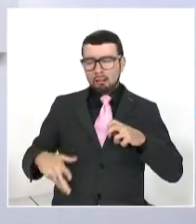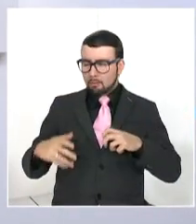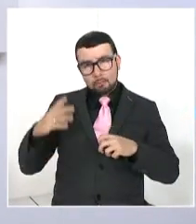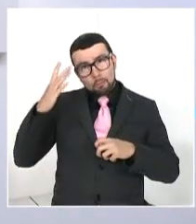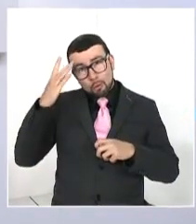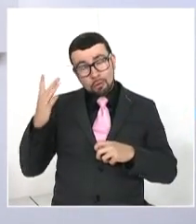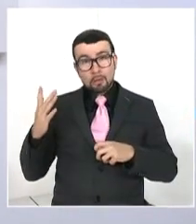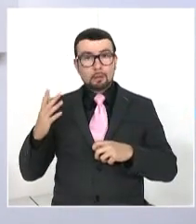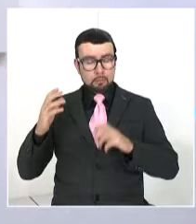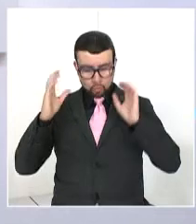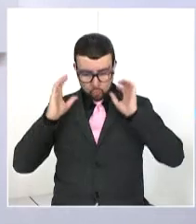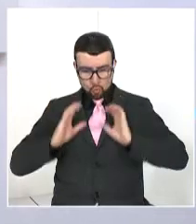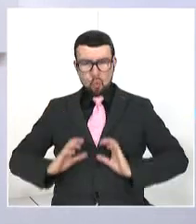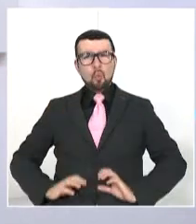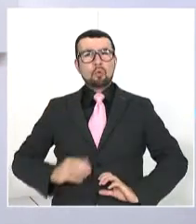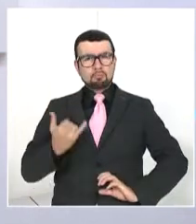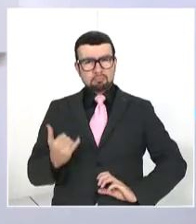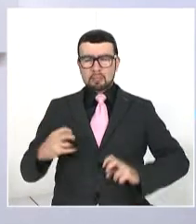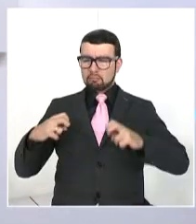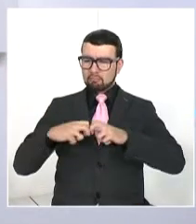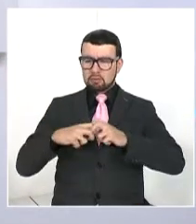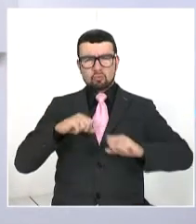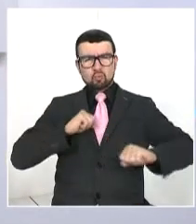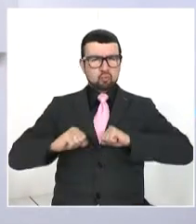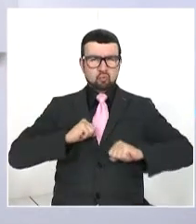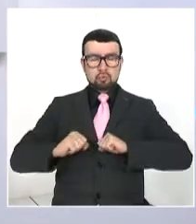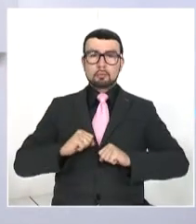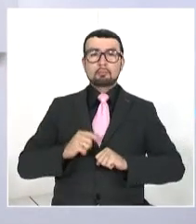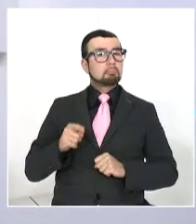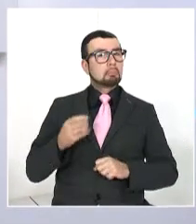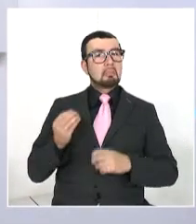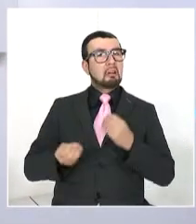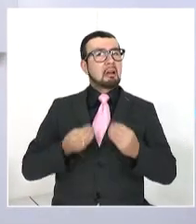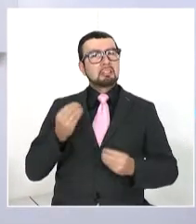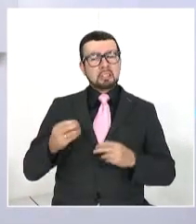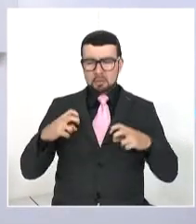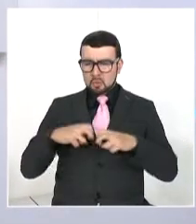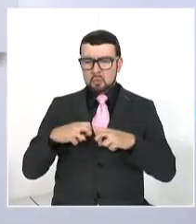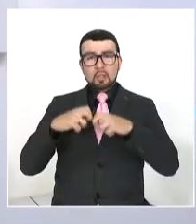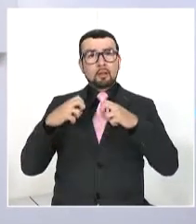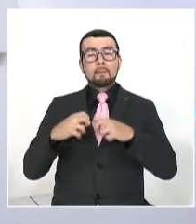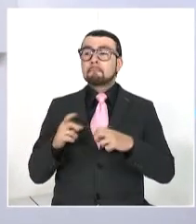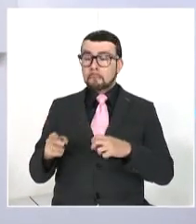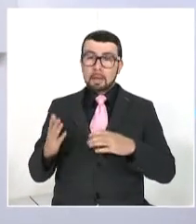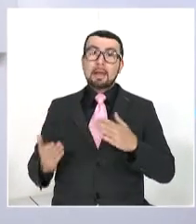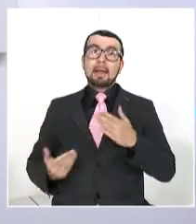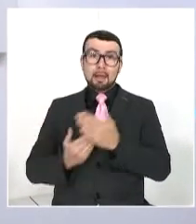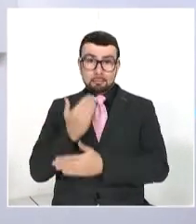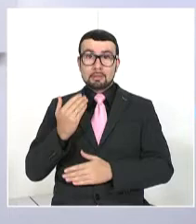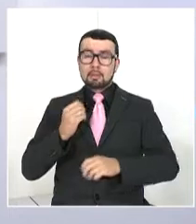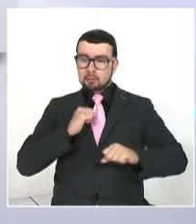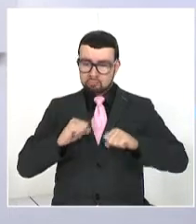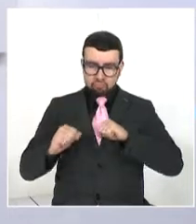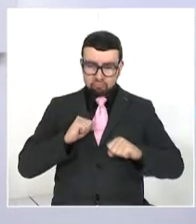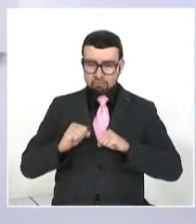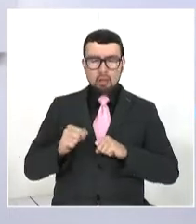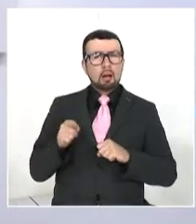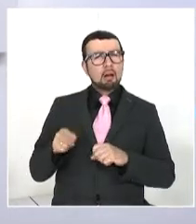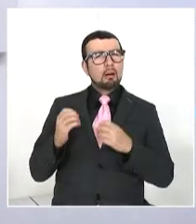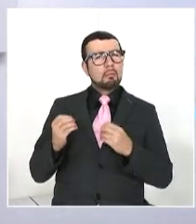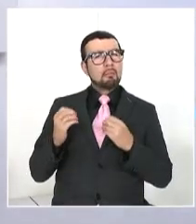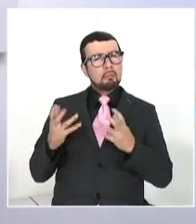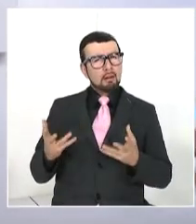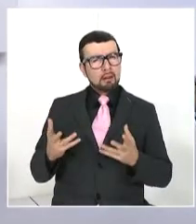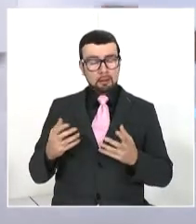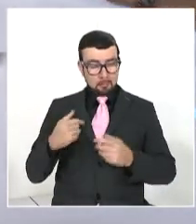nosotros somos energía. ¿Y qué hacemos con esa energía? Comenzar a estimularla para que ese mismo choque eléctrico por medio de